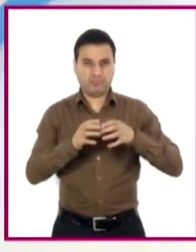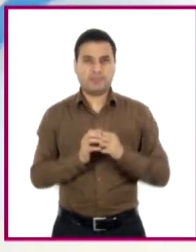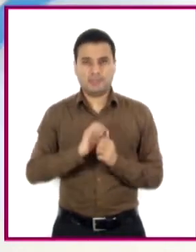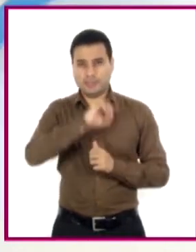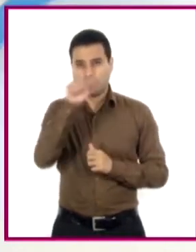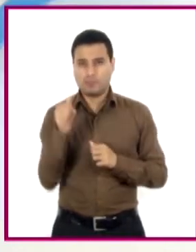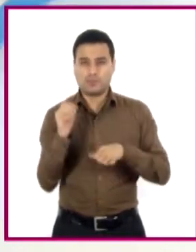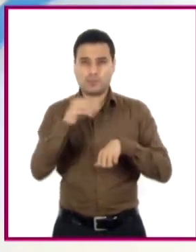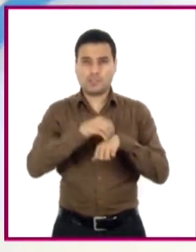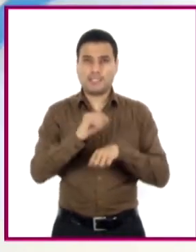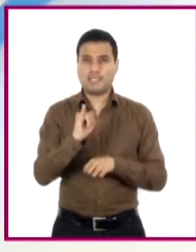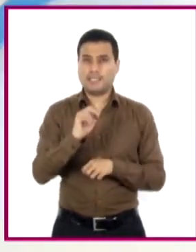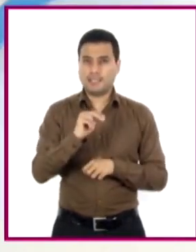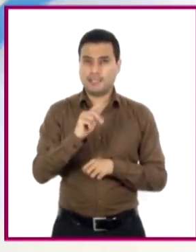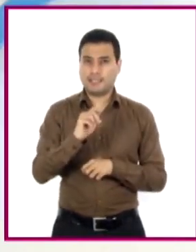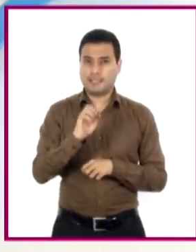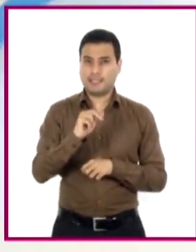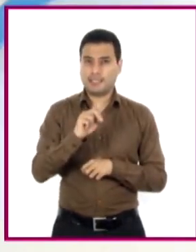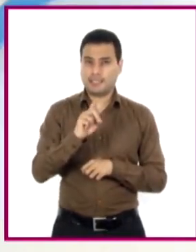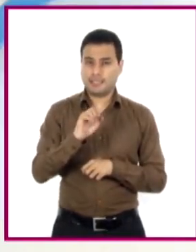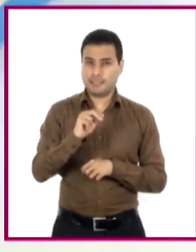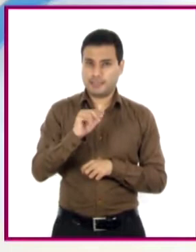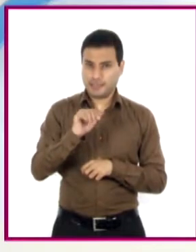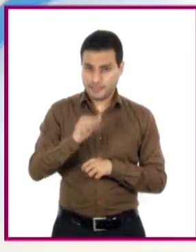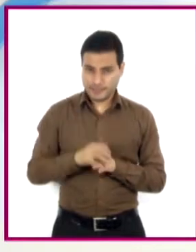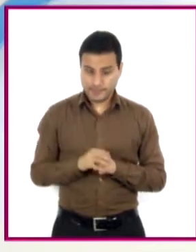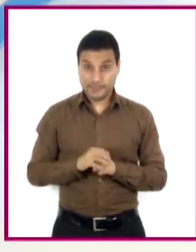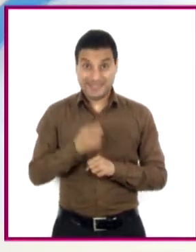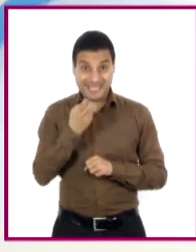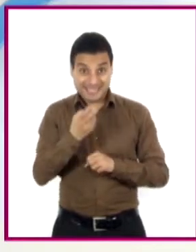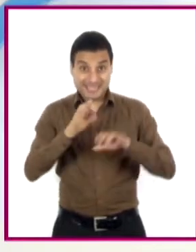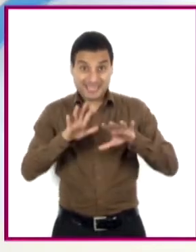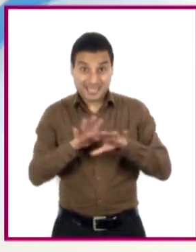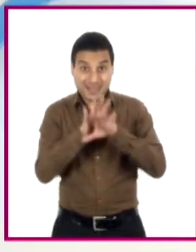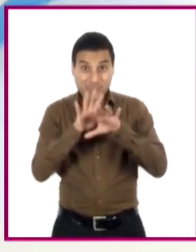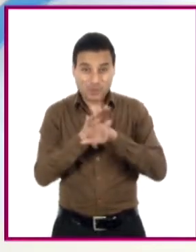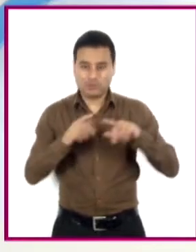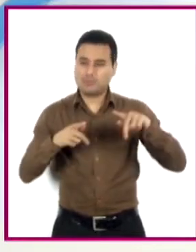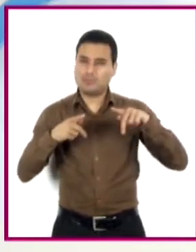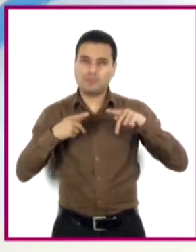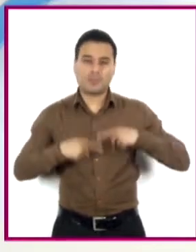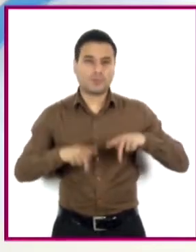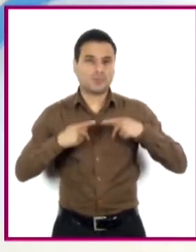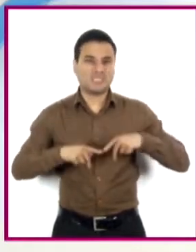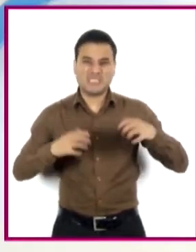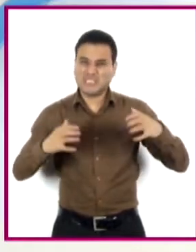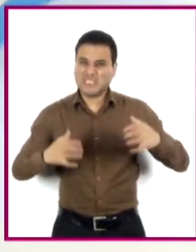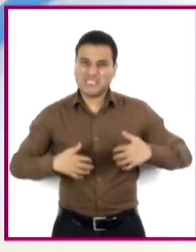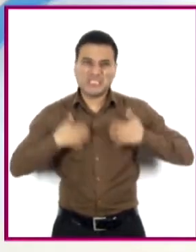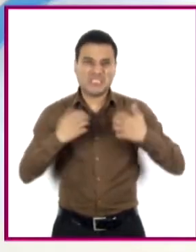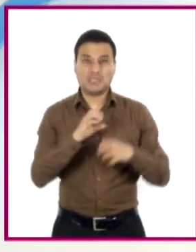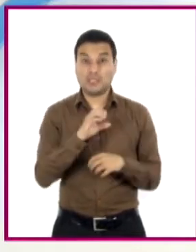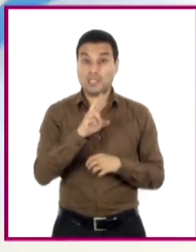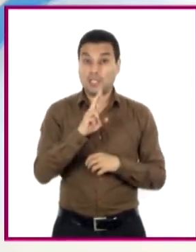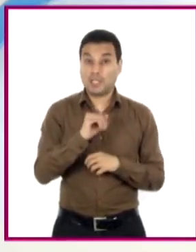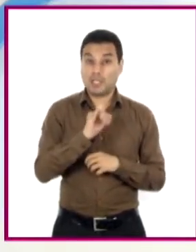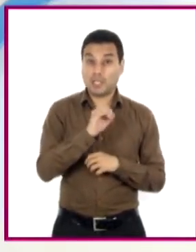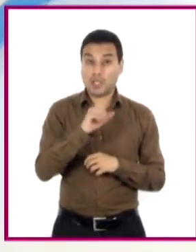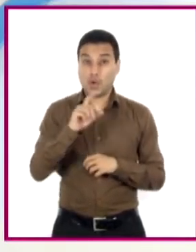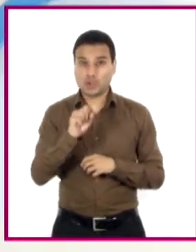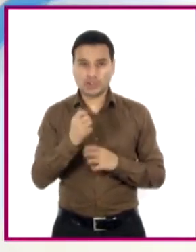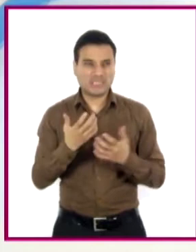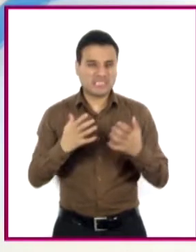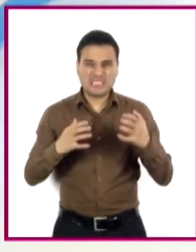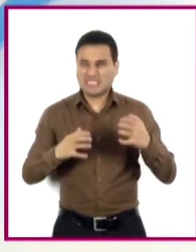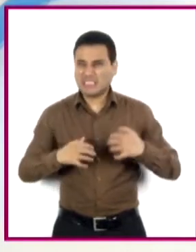intendencias. Estos cambios generaron inconformidad, principalmente entre los criollos, quienes eran